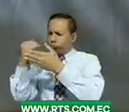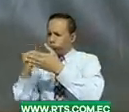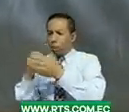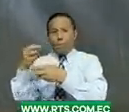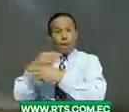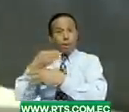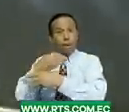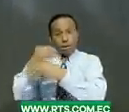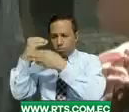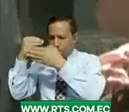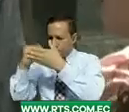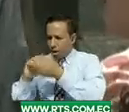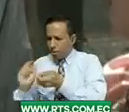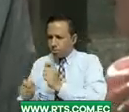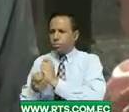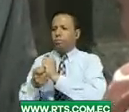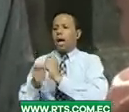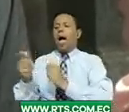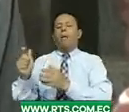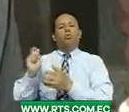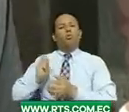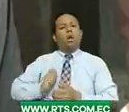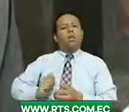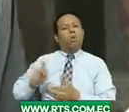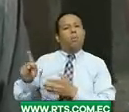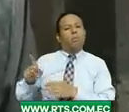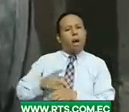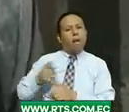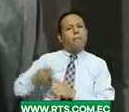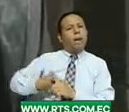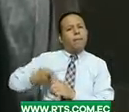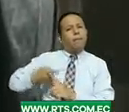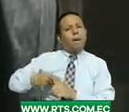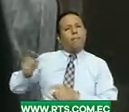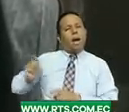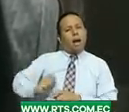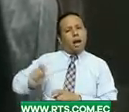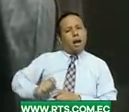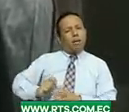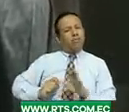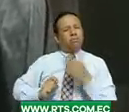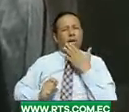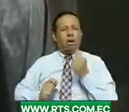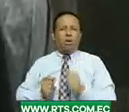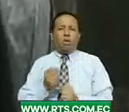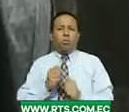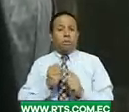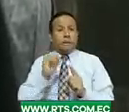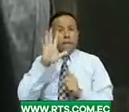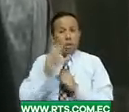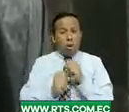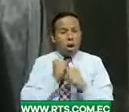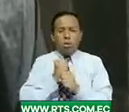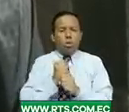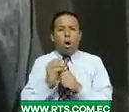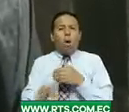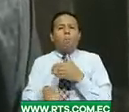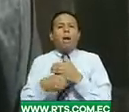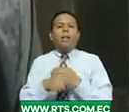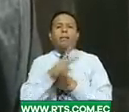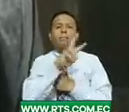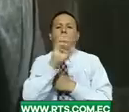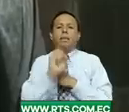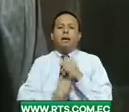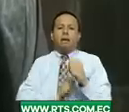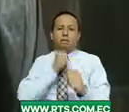los ecuatorianos es que los jubilados siguen teniendo el sistema actual. Lo que tienen,